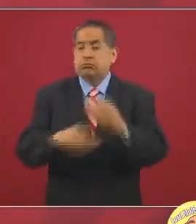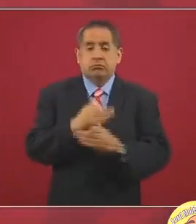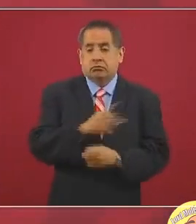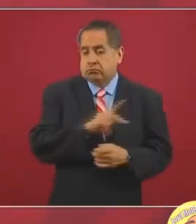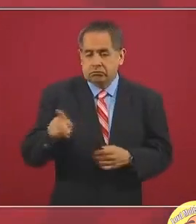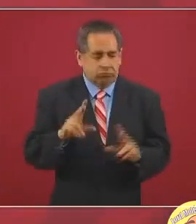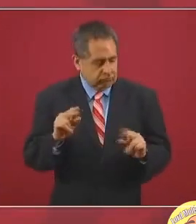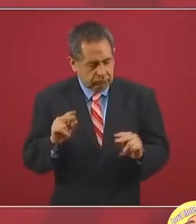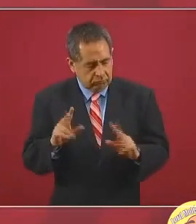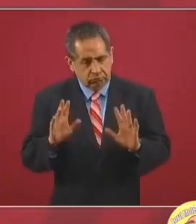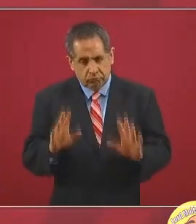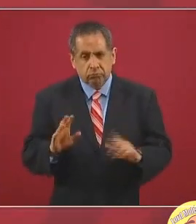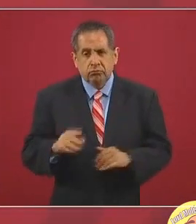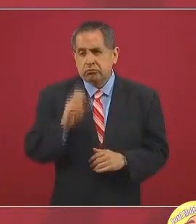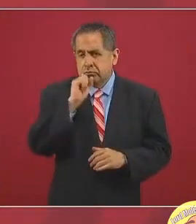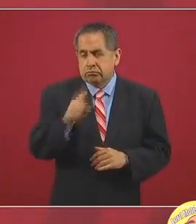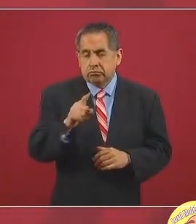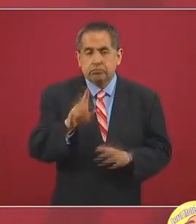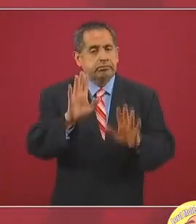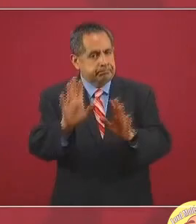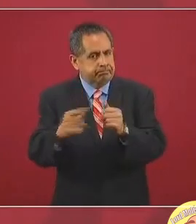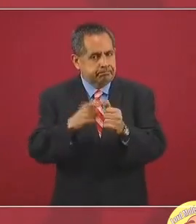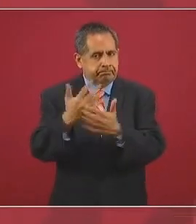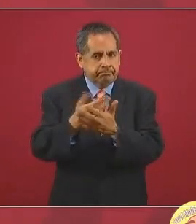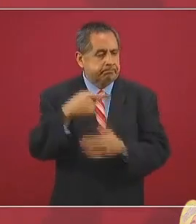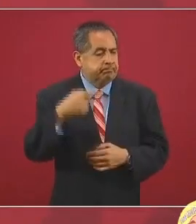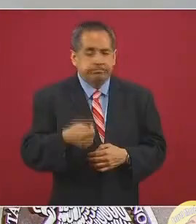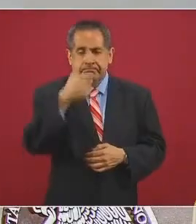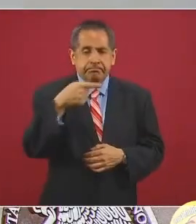no. Además, no adelantar